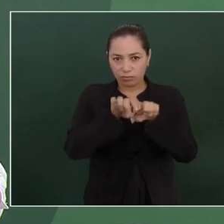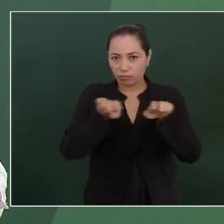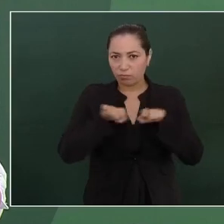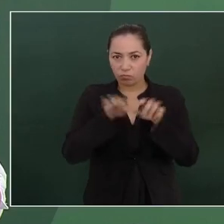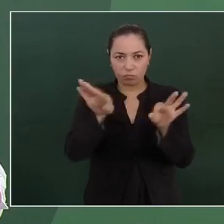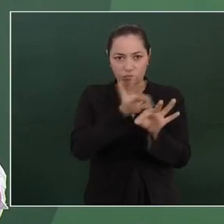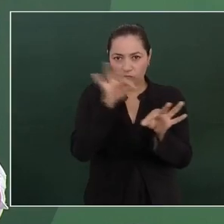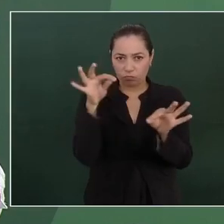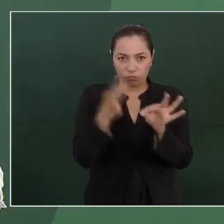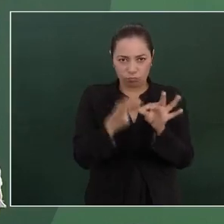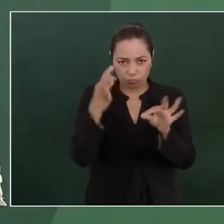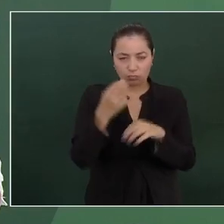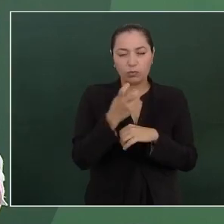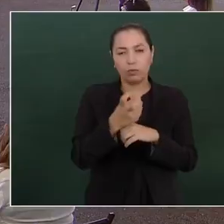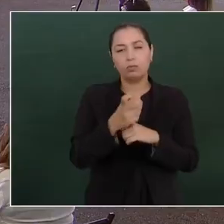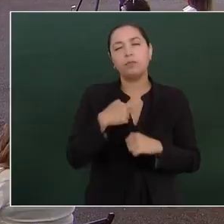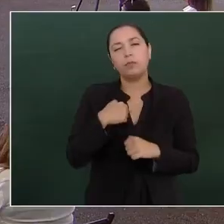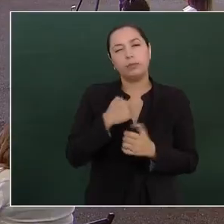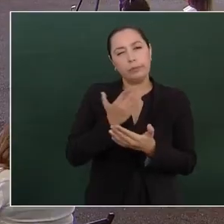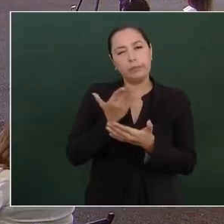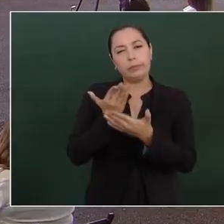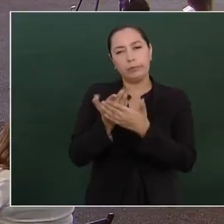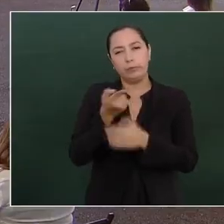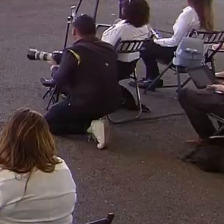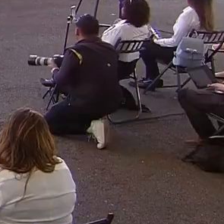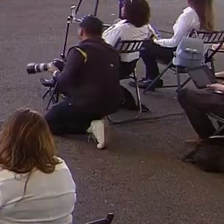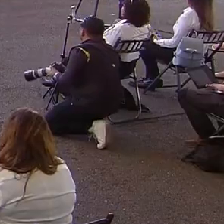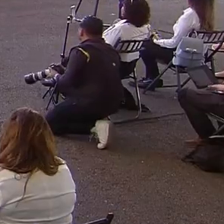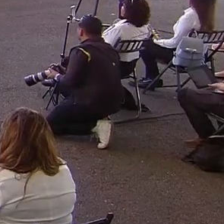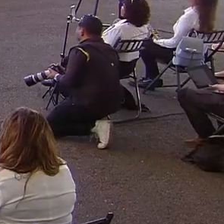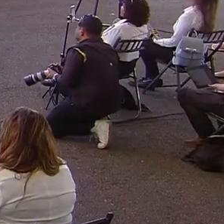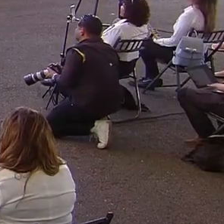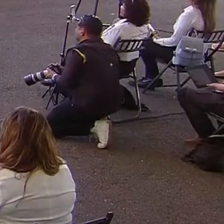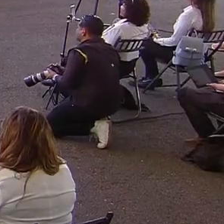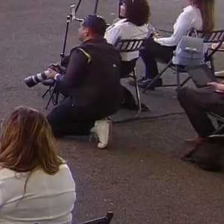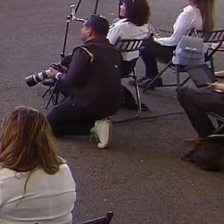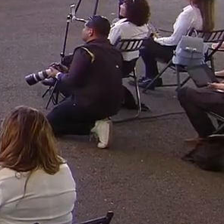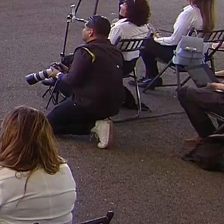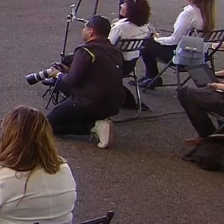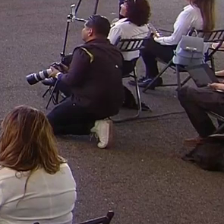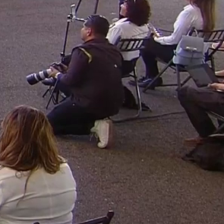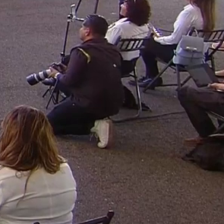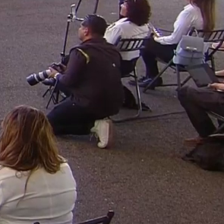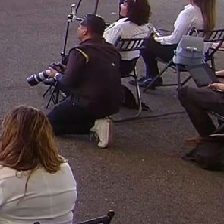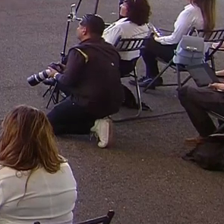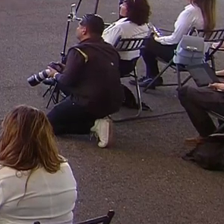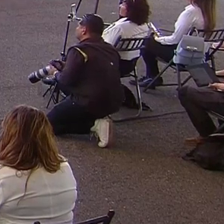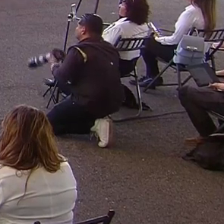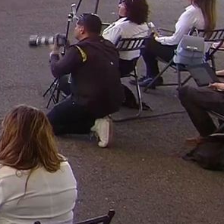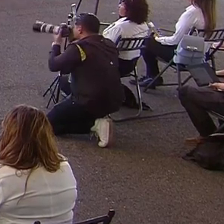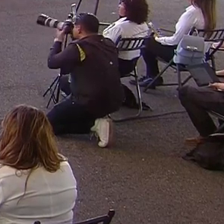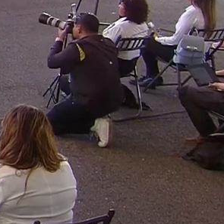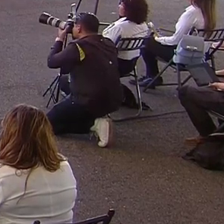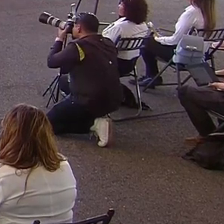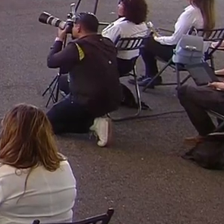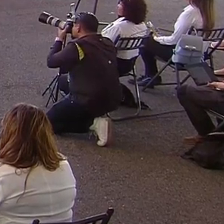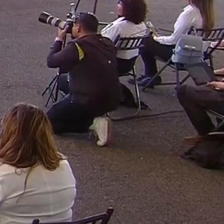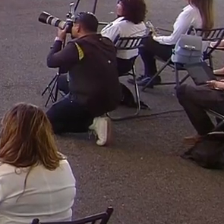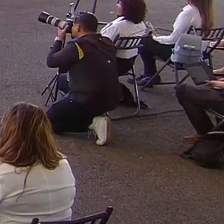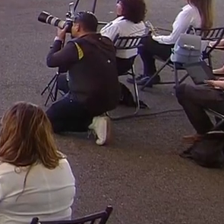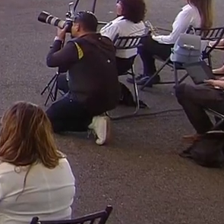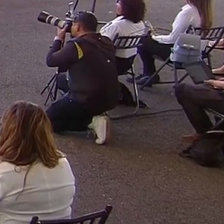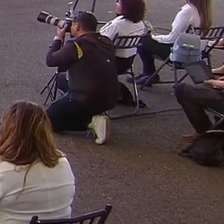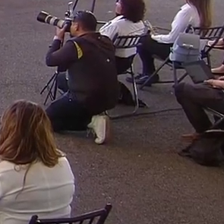Le voy a pedir a Arturo, ¿no está aquí? Hay un tema que queremos tratar, de un hecho